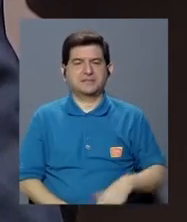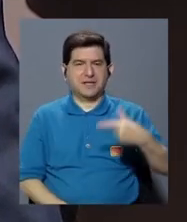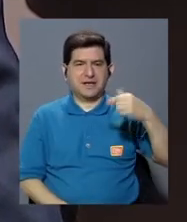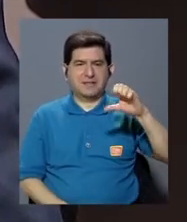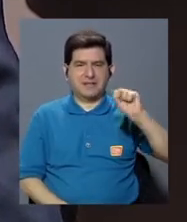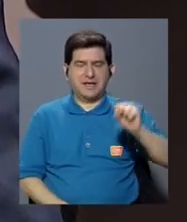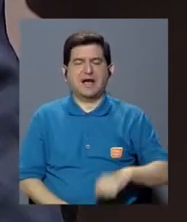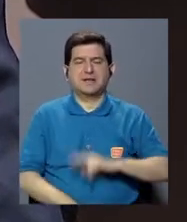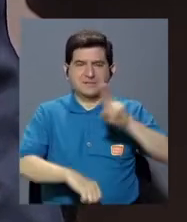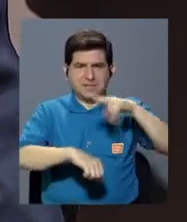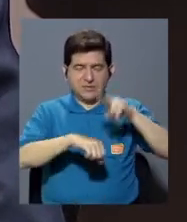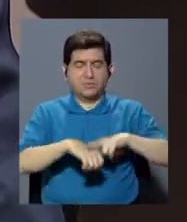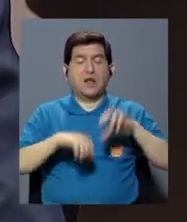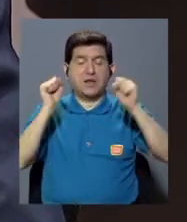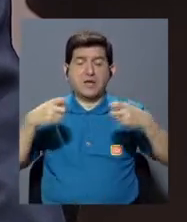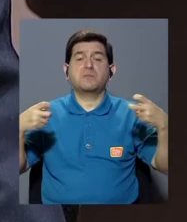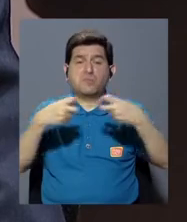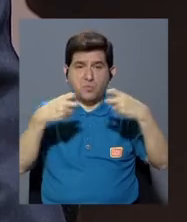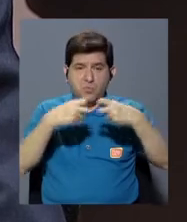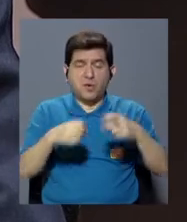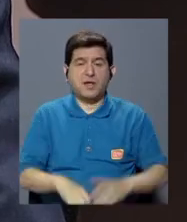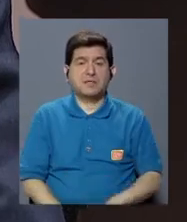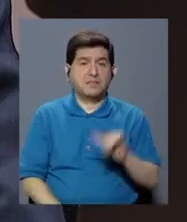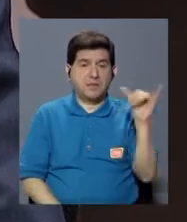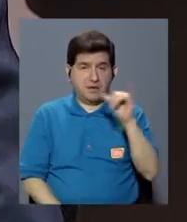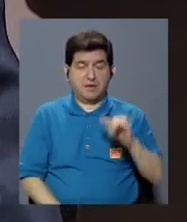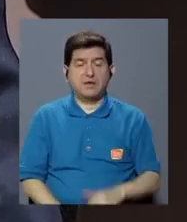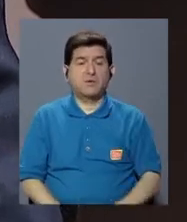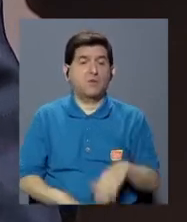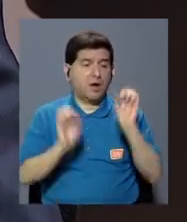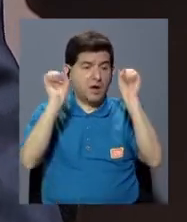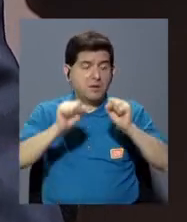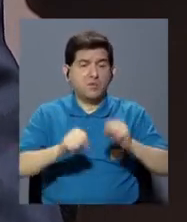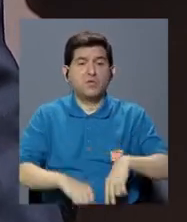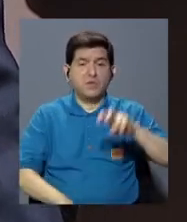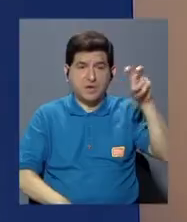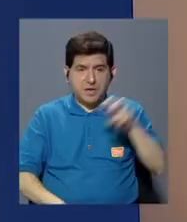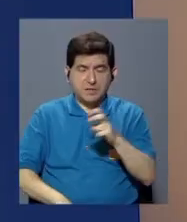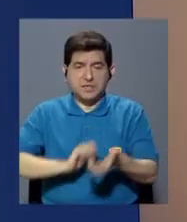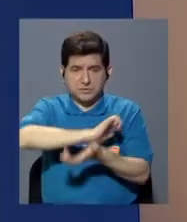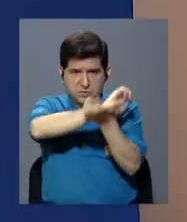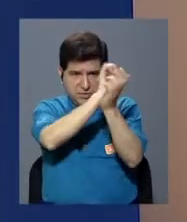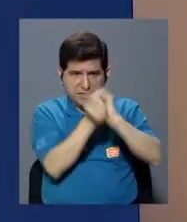podrían brindarles electricidad y además ser el objeto de transición del transporte.